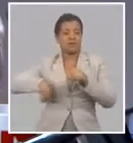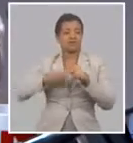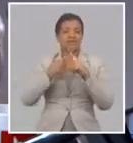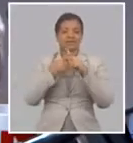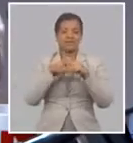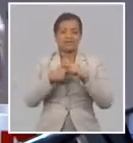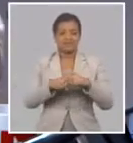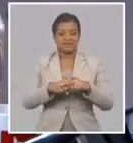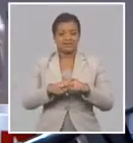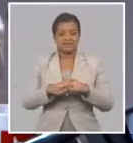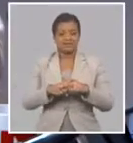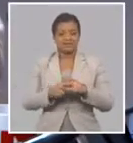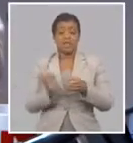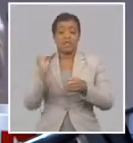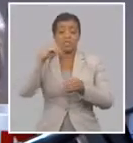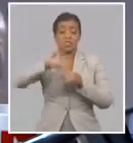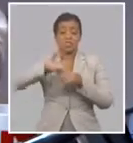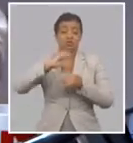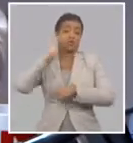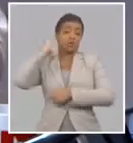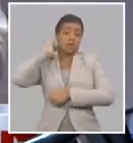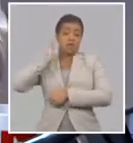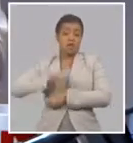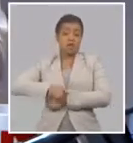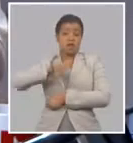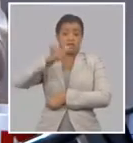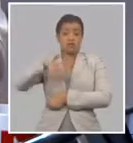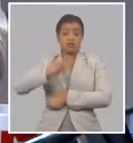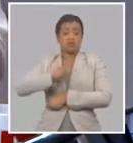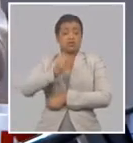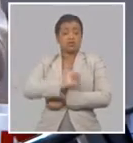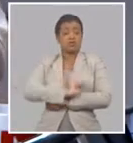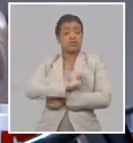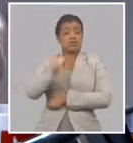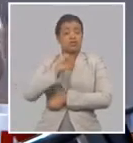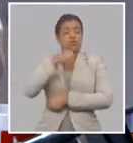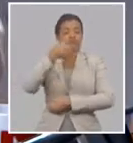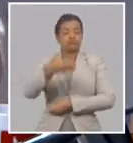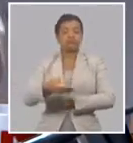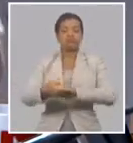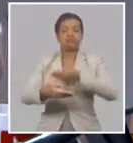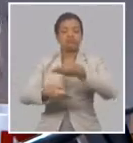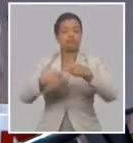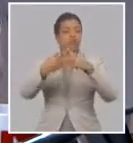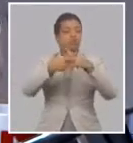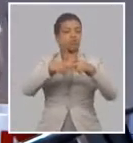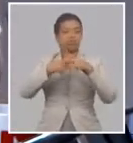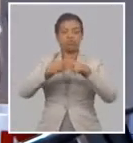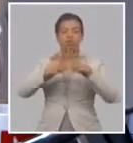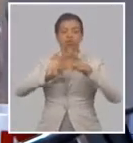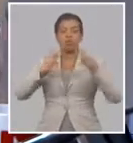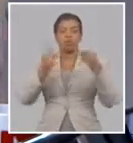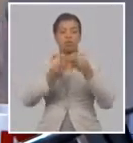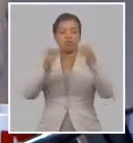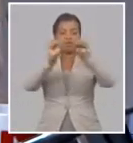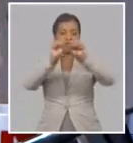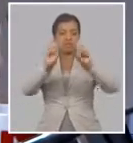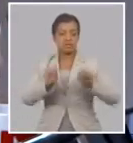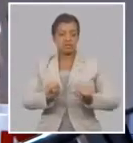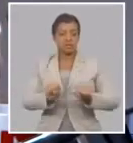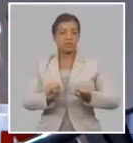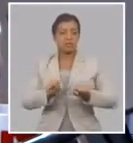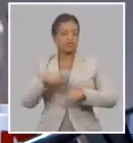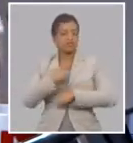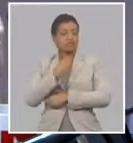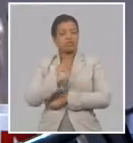en dentro las terminales aéreas se logró realmente encaminar un proceso profundo de mantenimiento de todos los sistemas que están interrelacionados